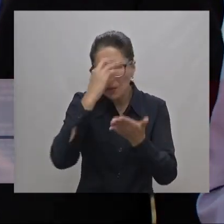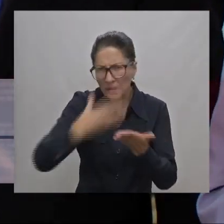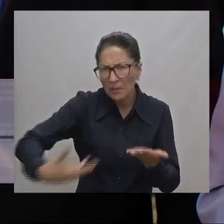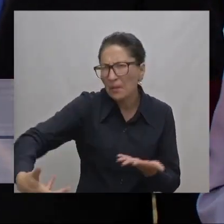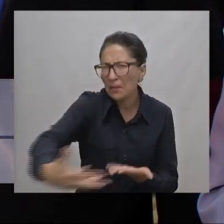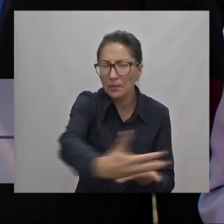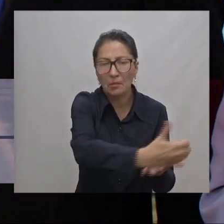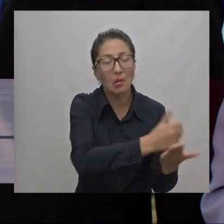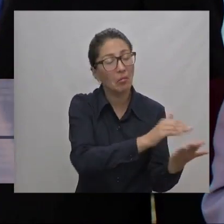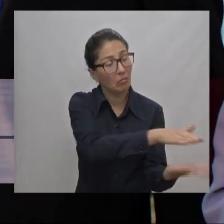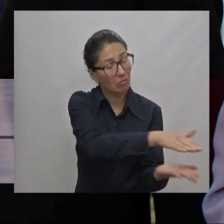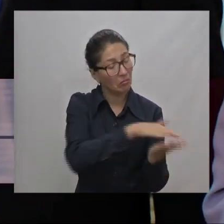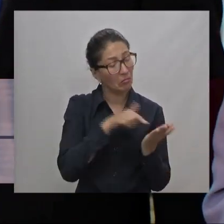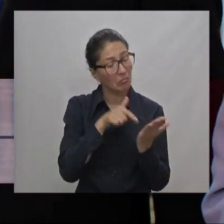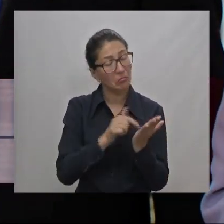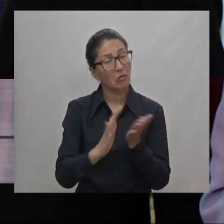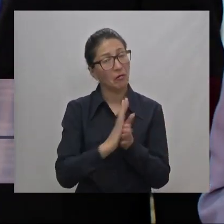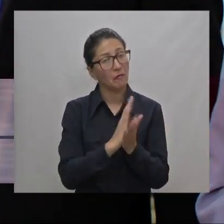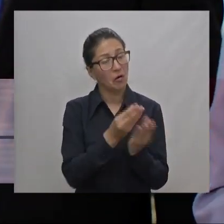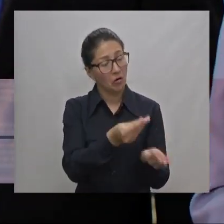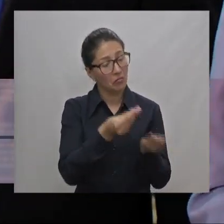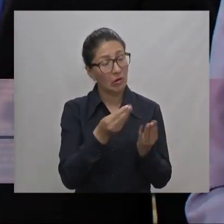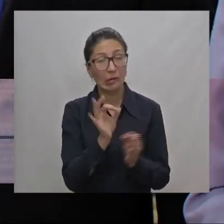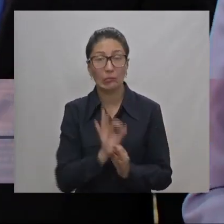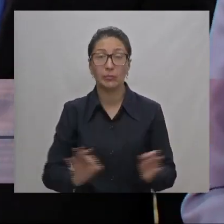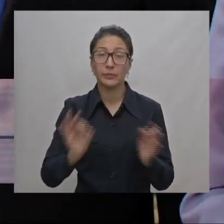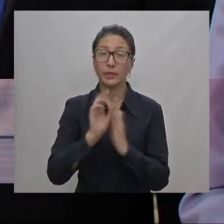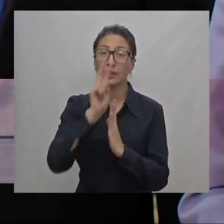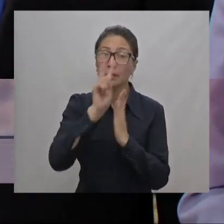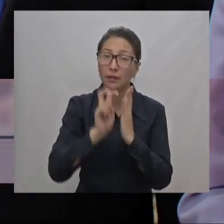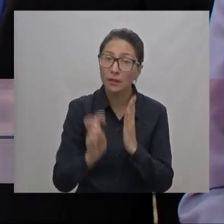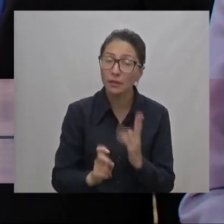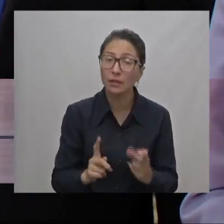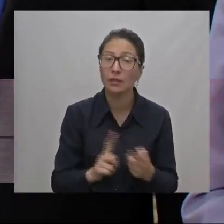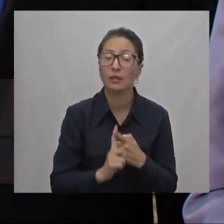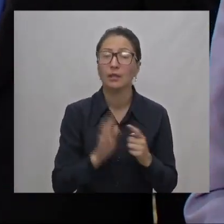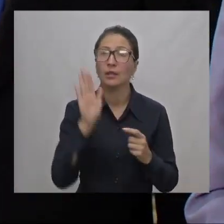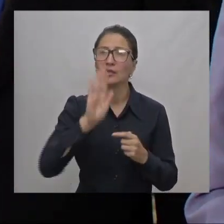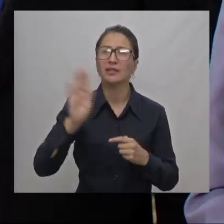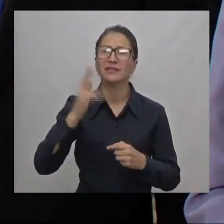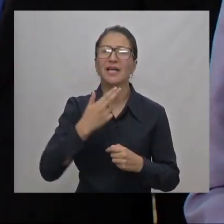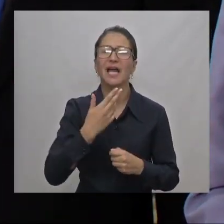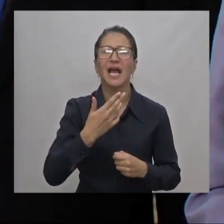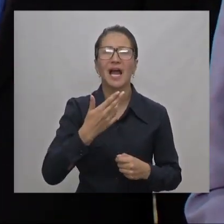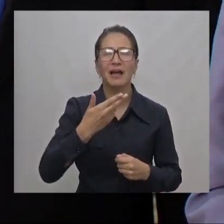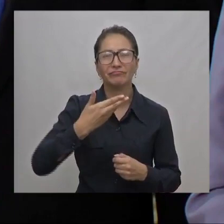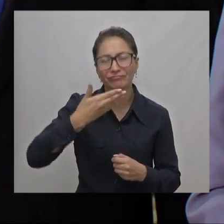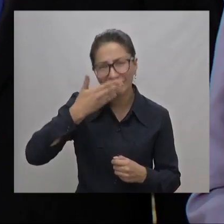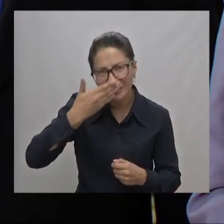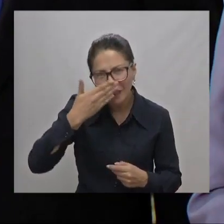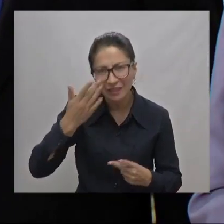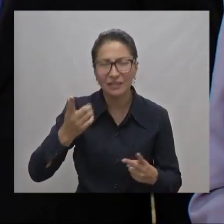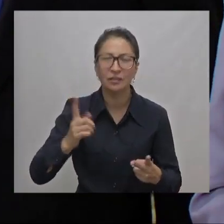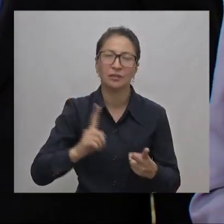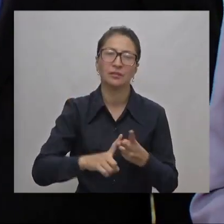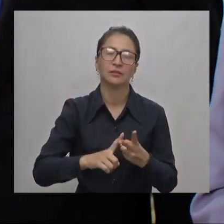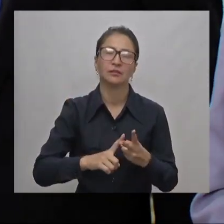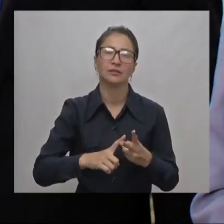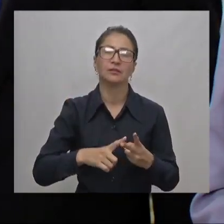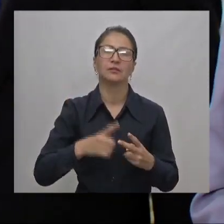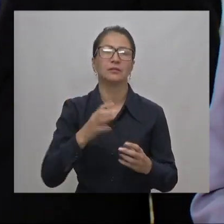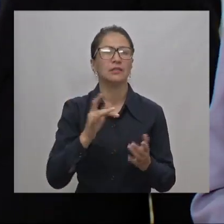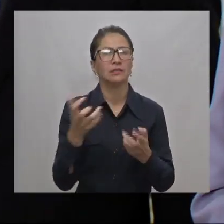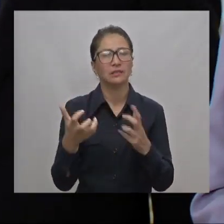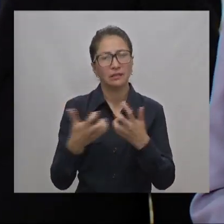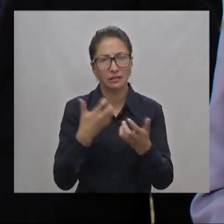pública sobre temas muy importantes, temas relacionados con el sector de hidrocarburos, con el